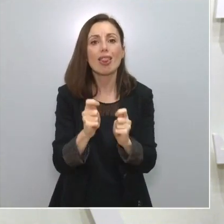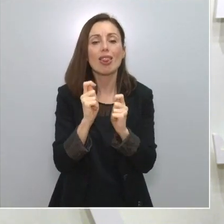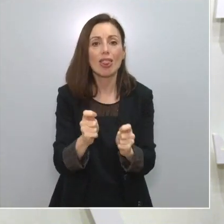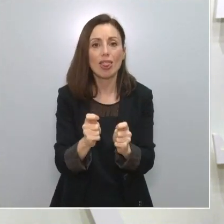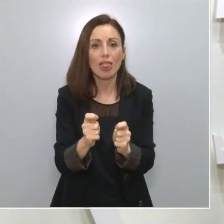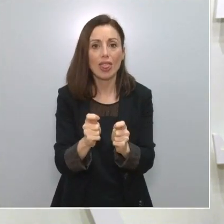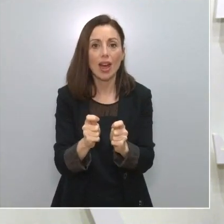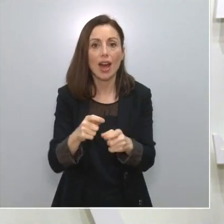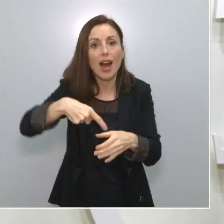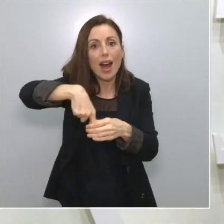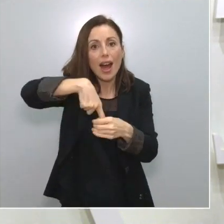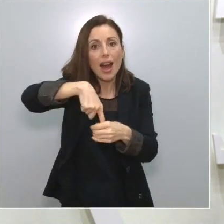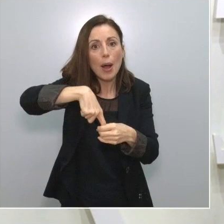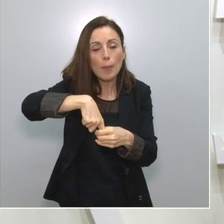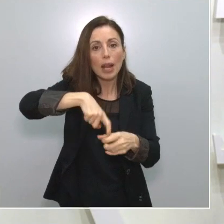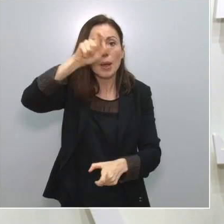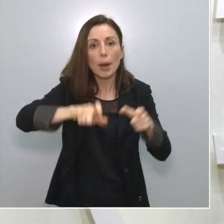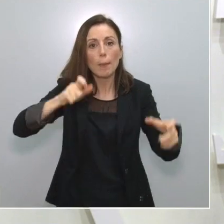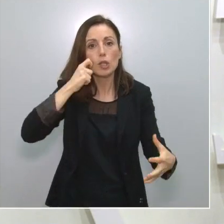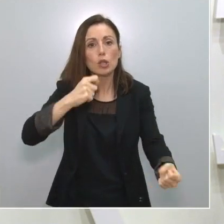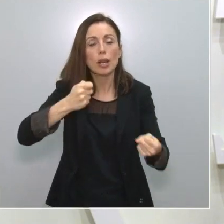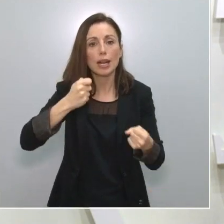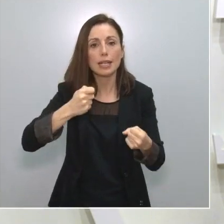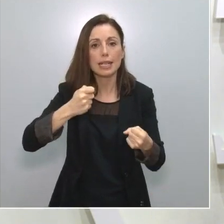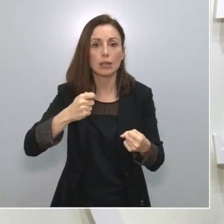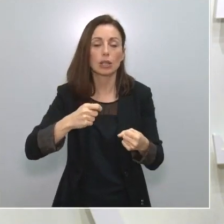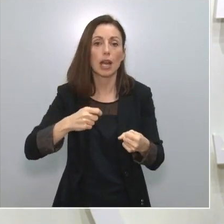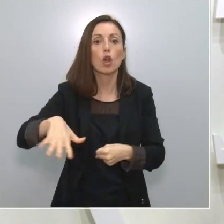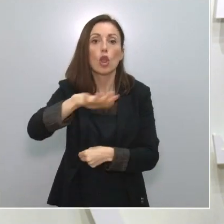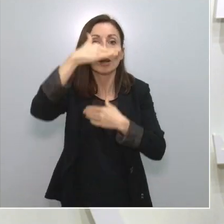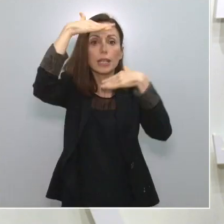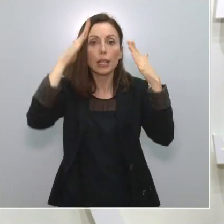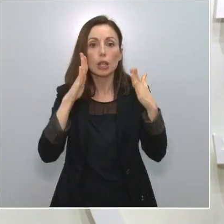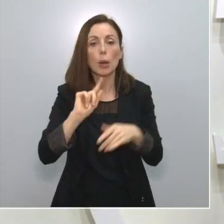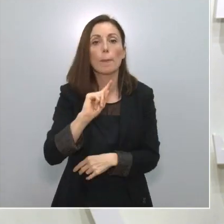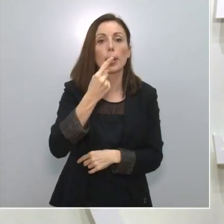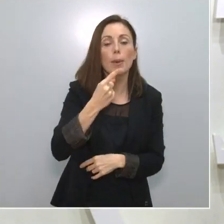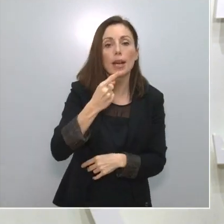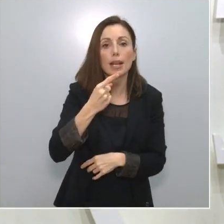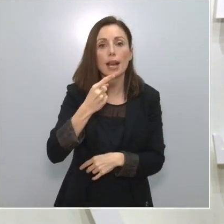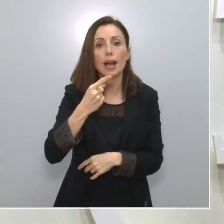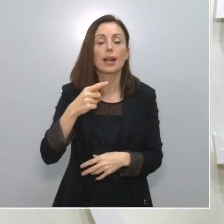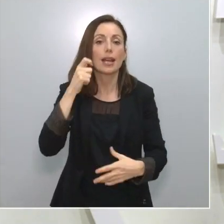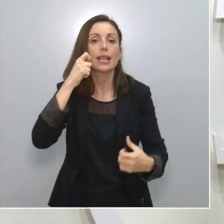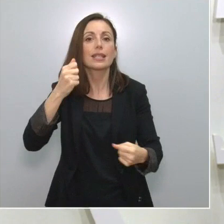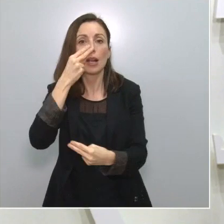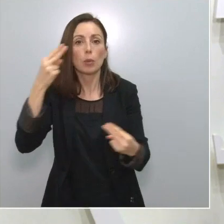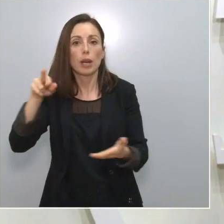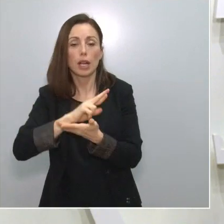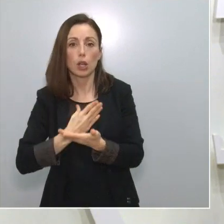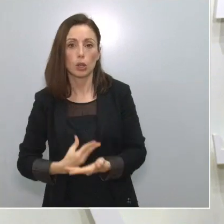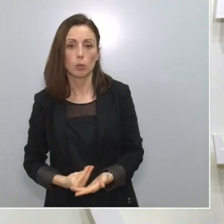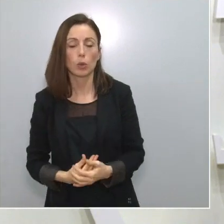previsto de nuevas plazas para los profesionales sanitarios en atención primaria y salud pública en la región de Murcia, que se recogía en el